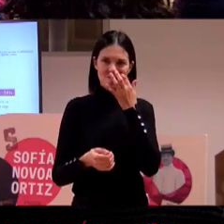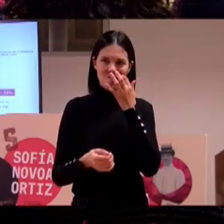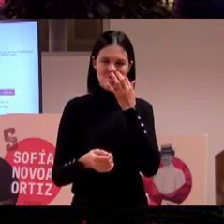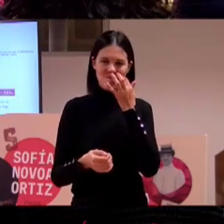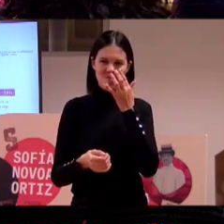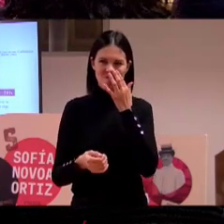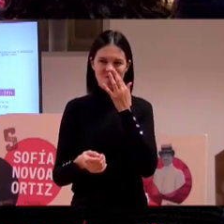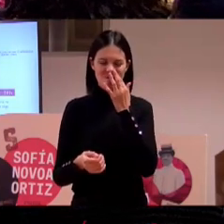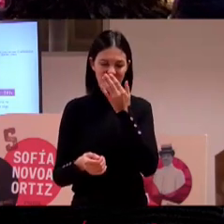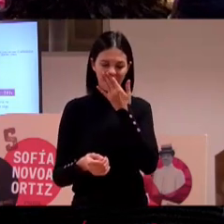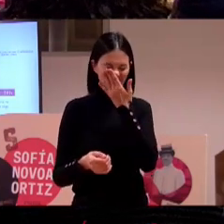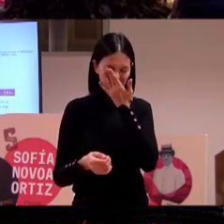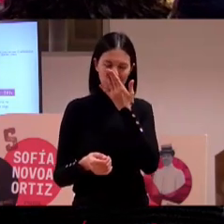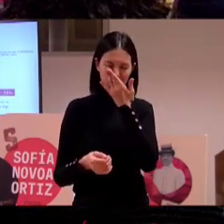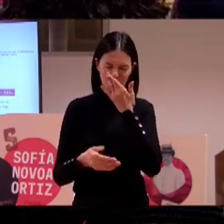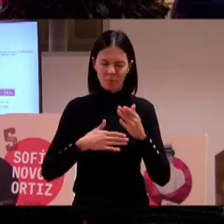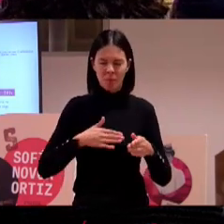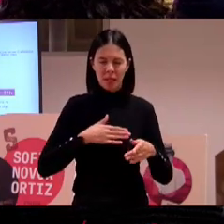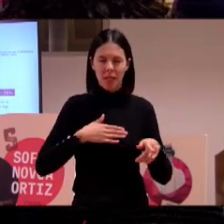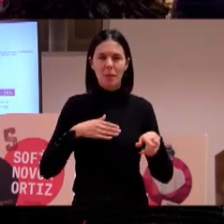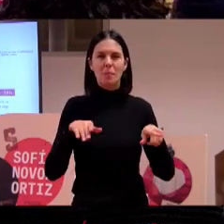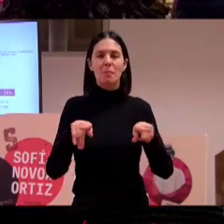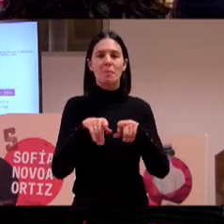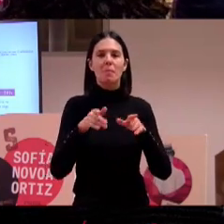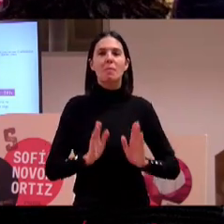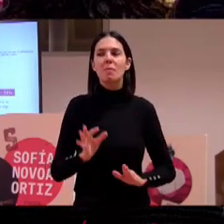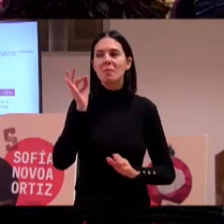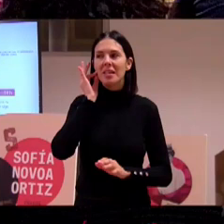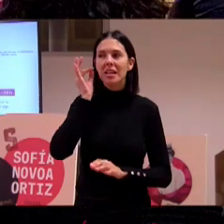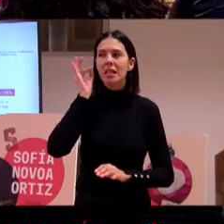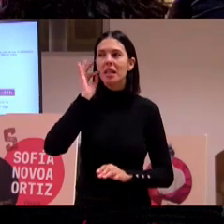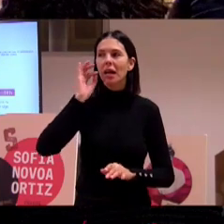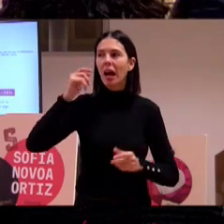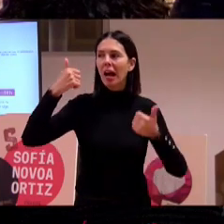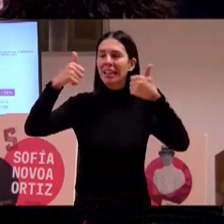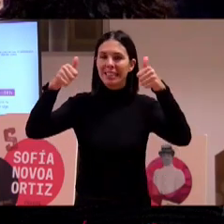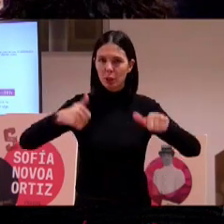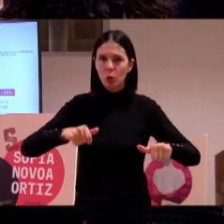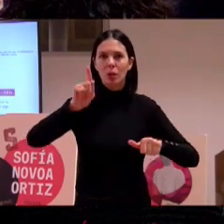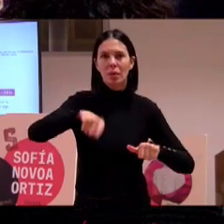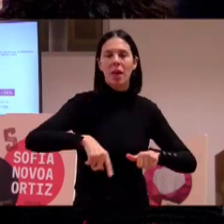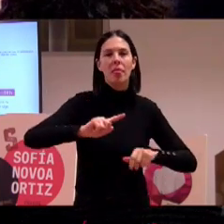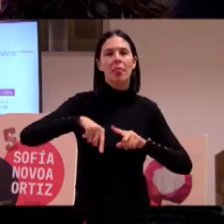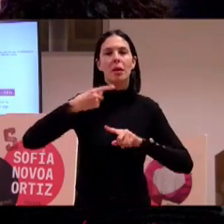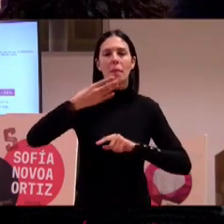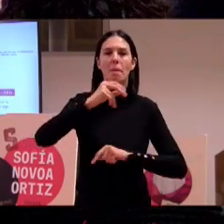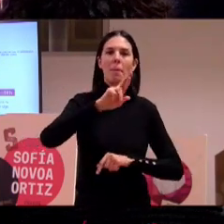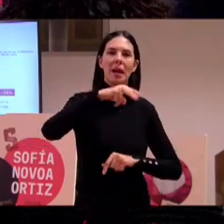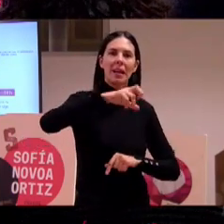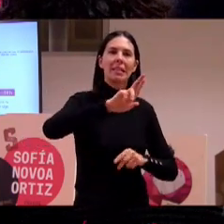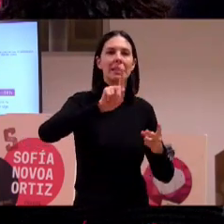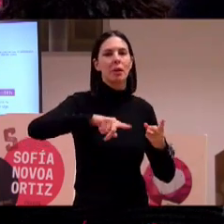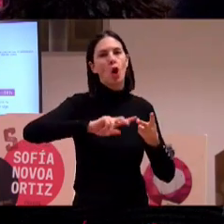estrechamente. O sea, mi hija se graduó por Barnard College, pero después también tuvo una graduación en